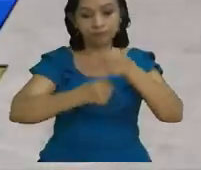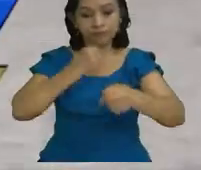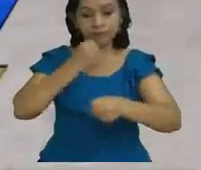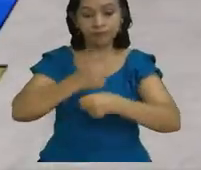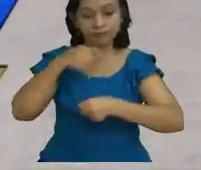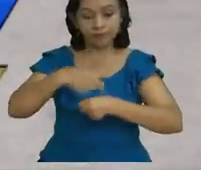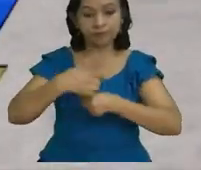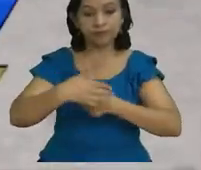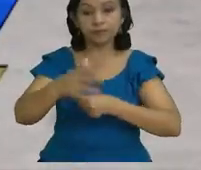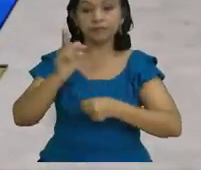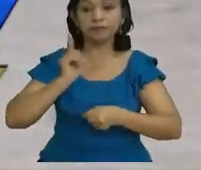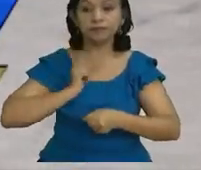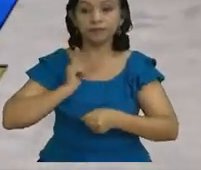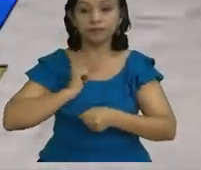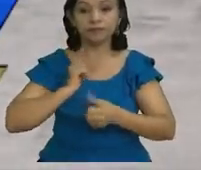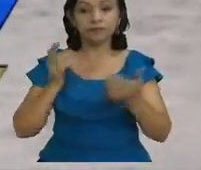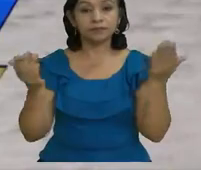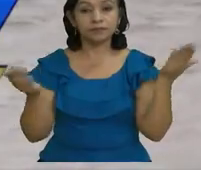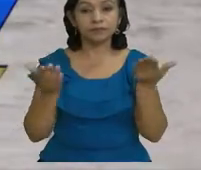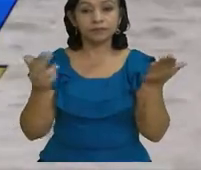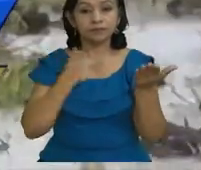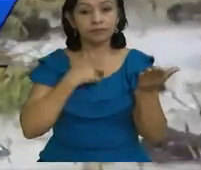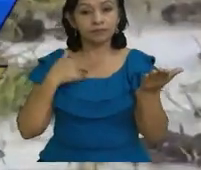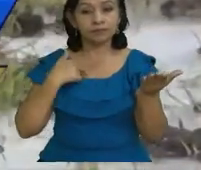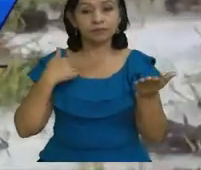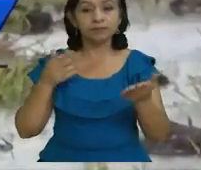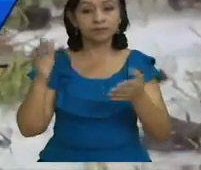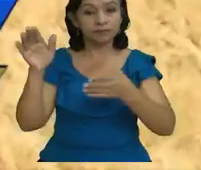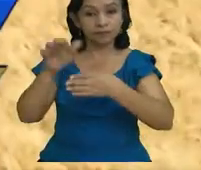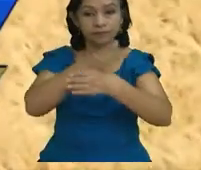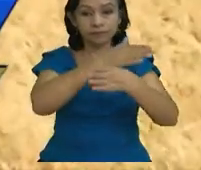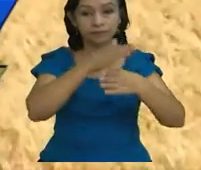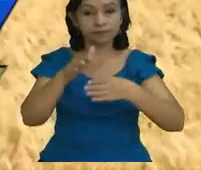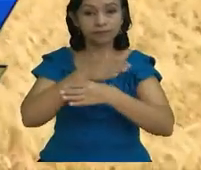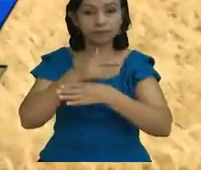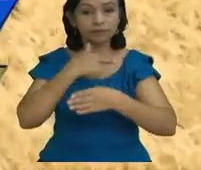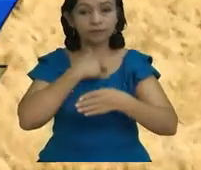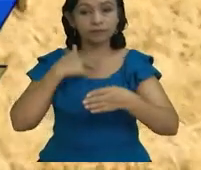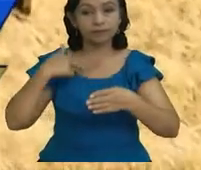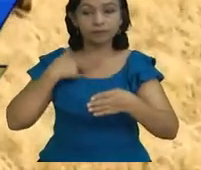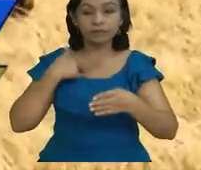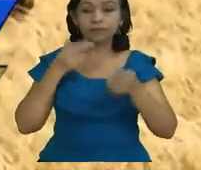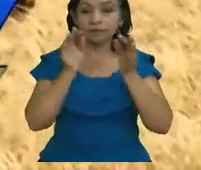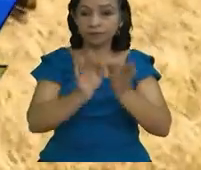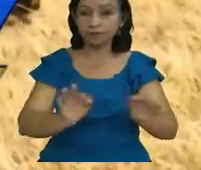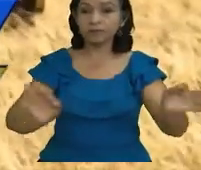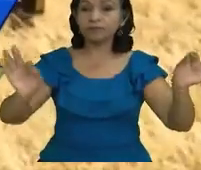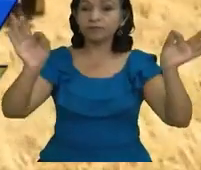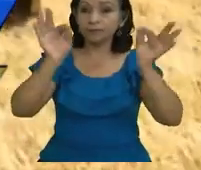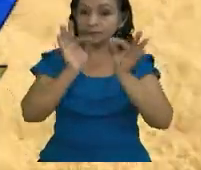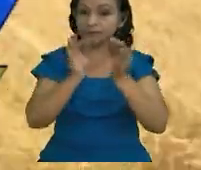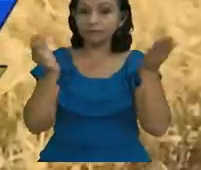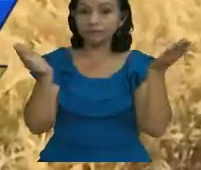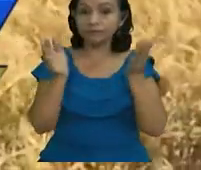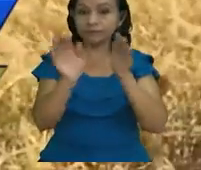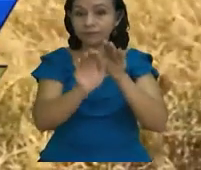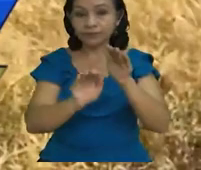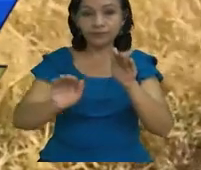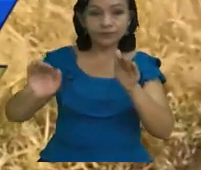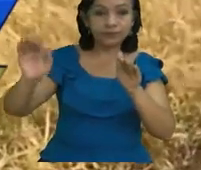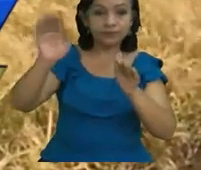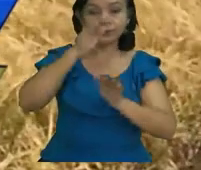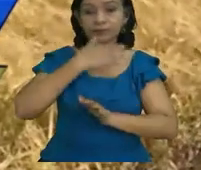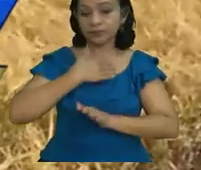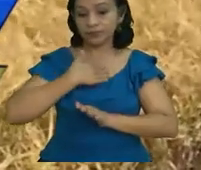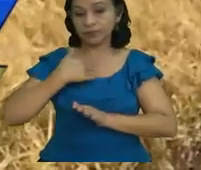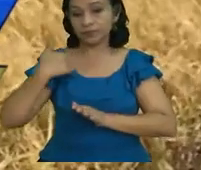tenemos de nuestro buen gobierno, la diferencia ha sido significativa, enorme, sobre todo con el